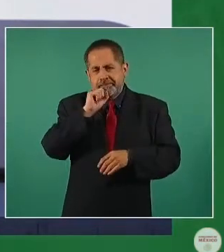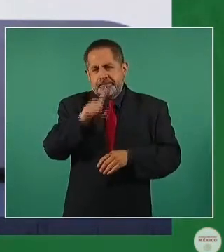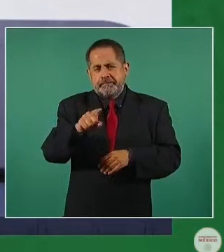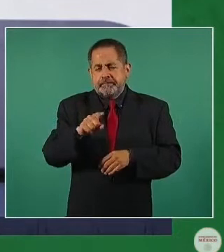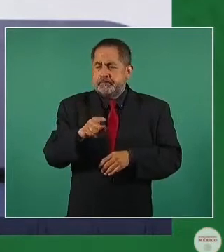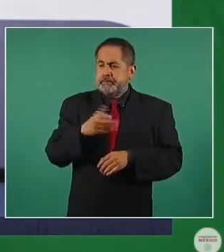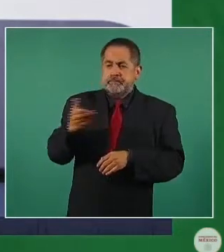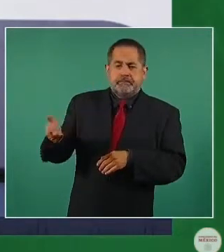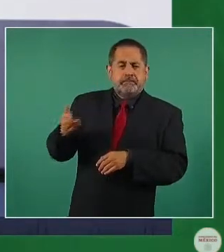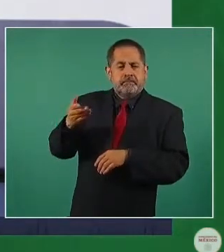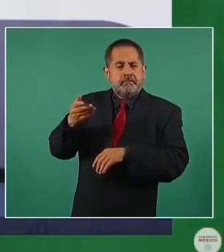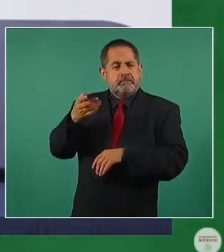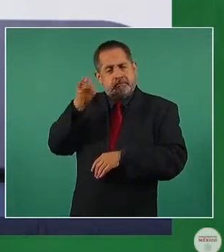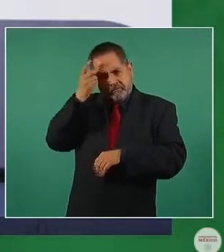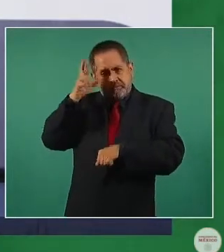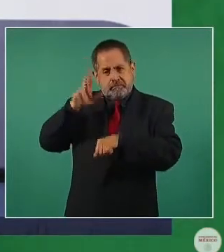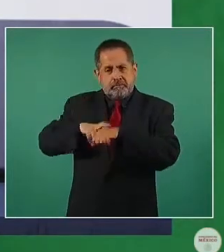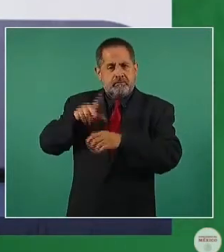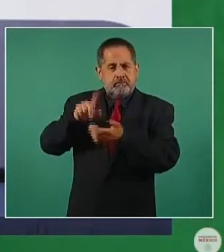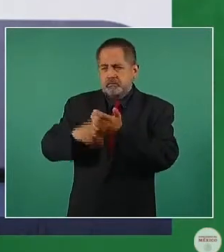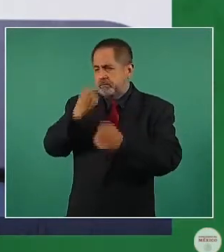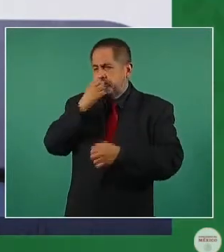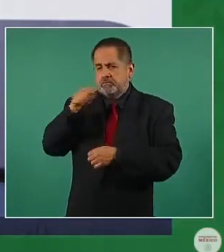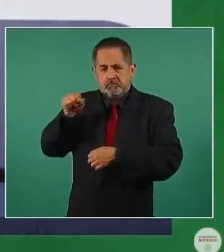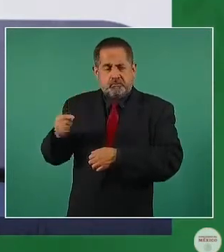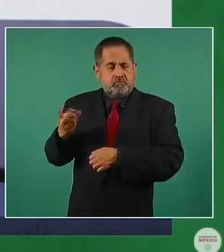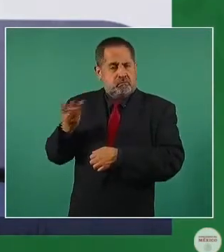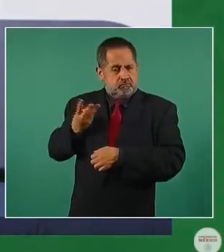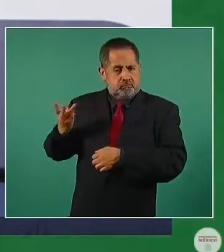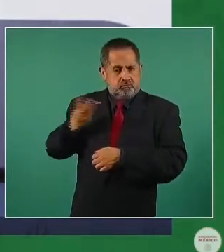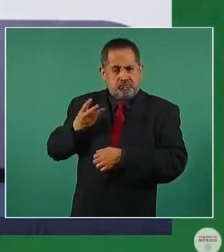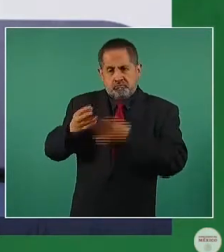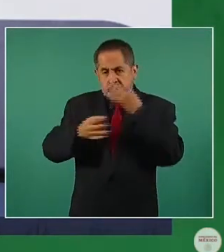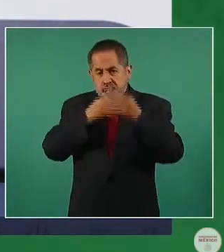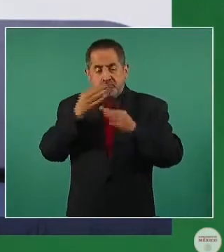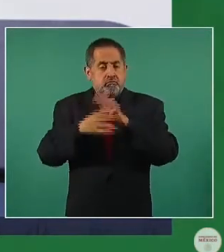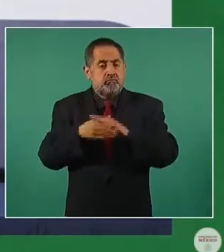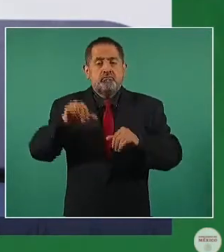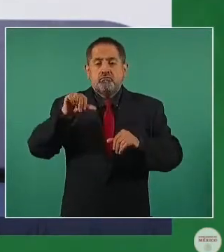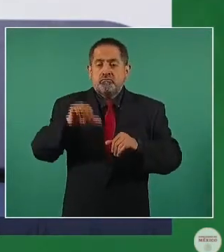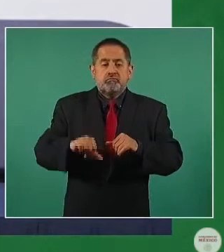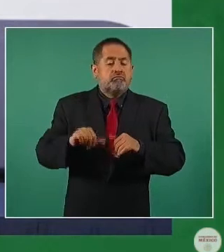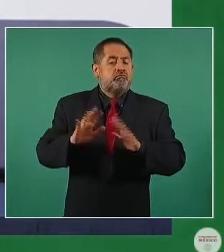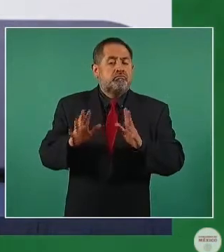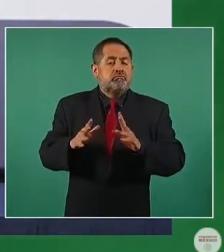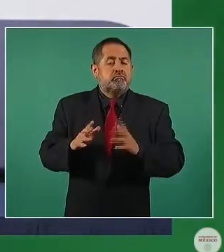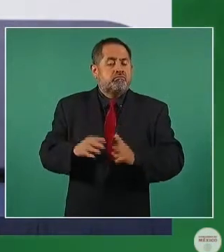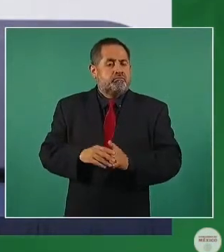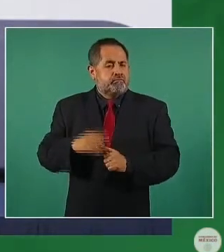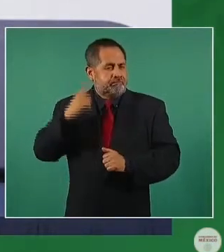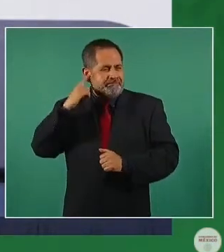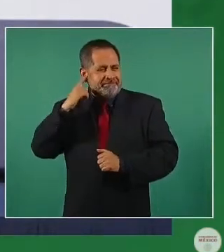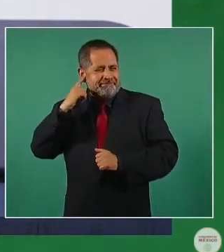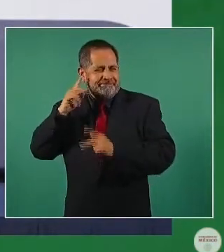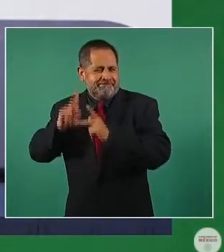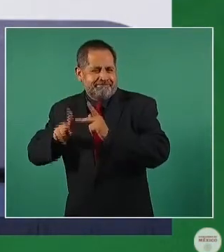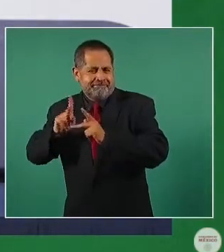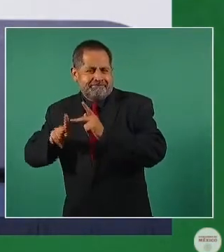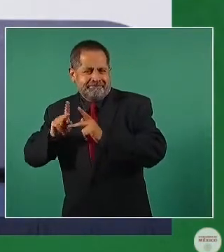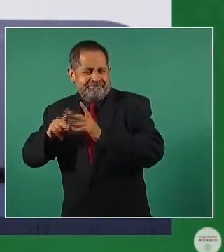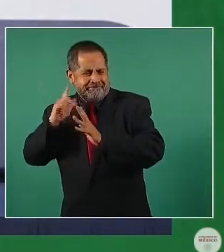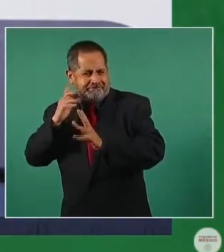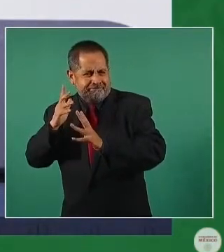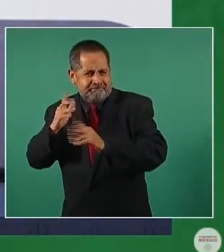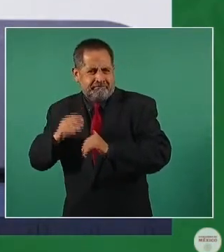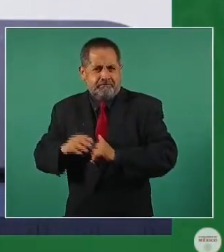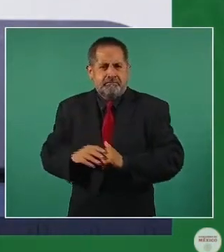maestro Vera, que es el director. La escuela, como el presidente, que hoy está a las disposiciones aquí en Yucatán para el regreso al